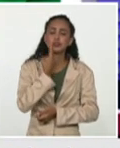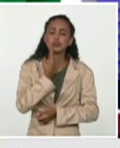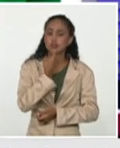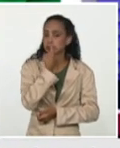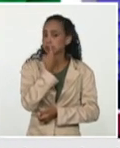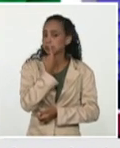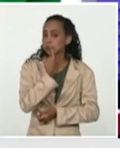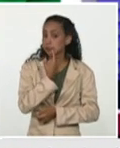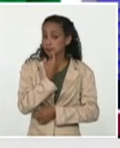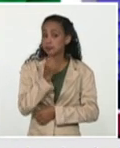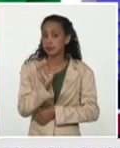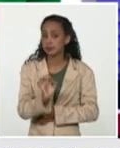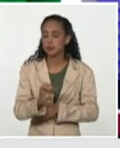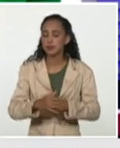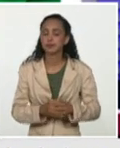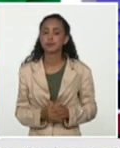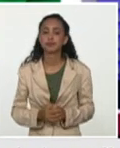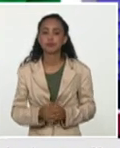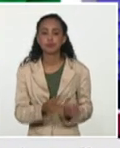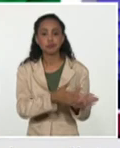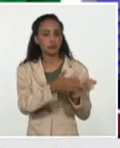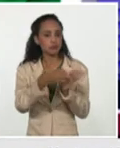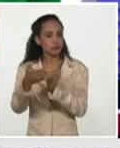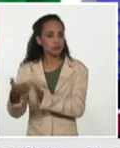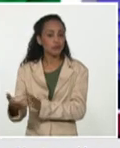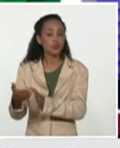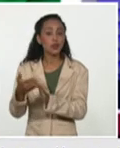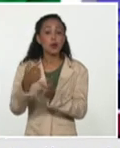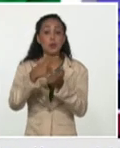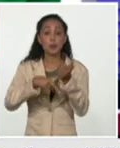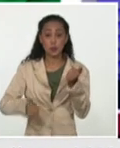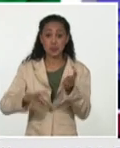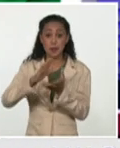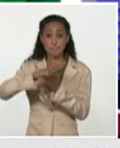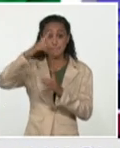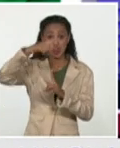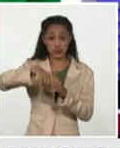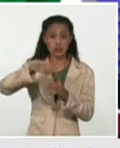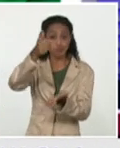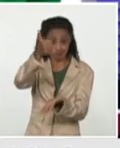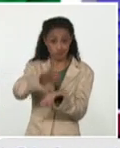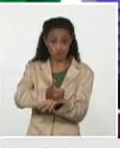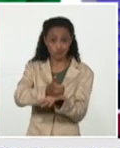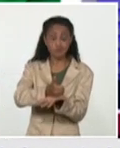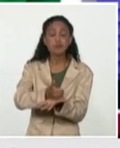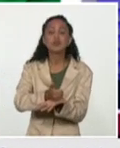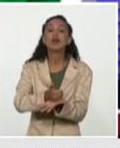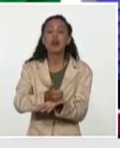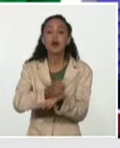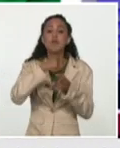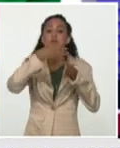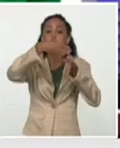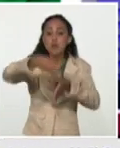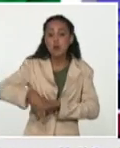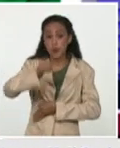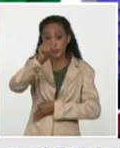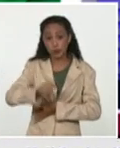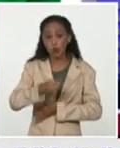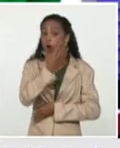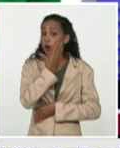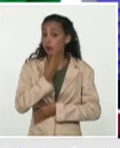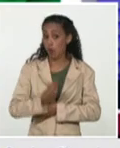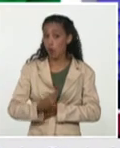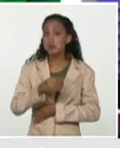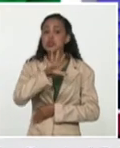En la provincia de Matanzas, en el municipio cabecera, fallece un paciente relativamente joven,